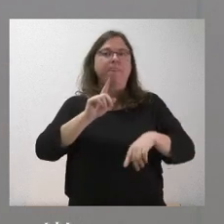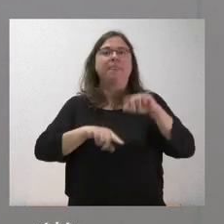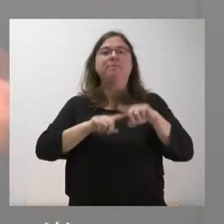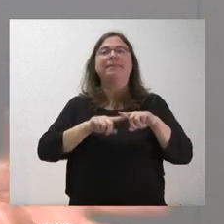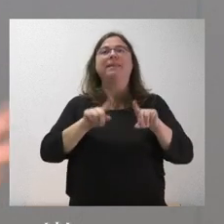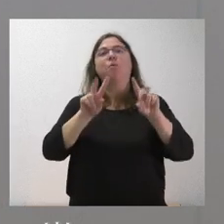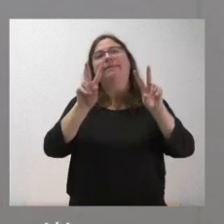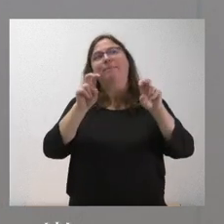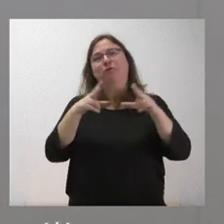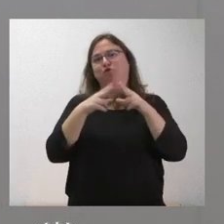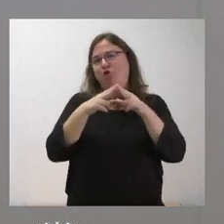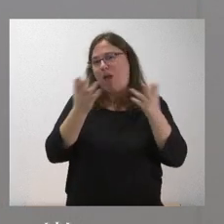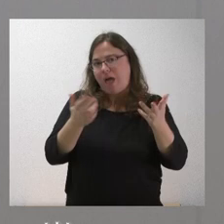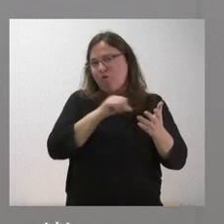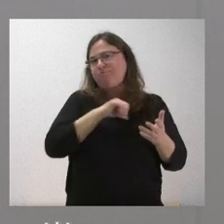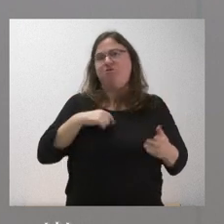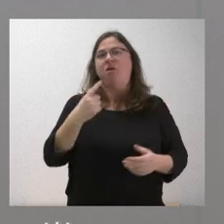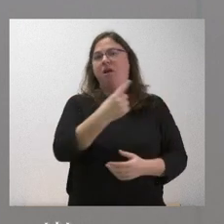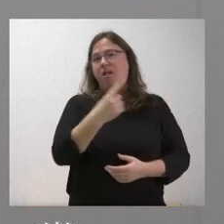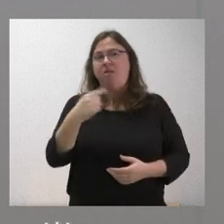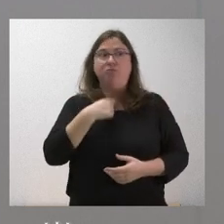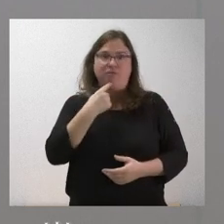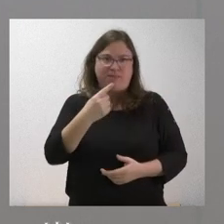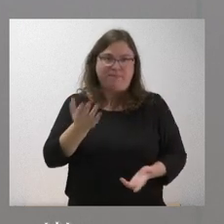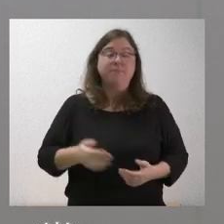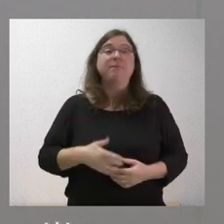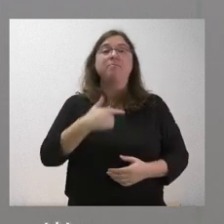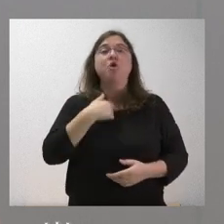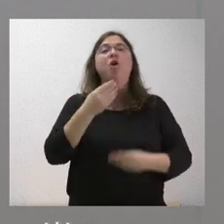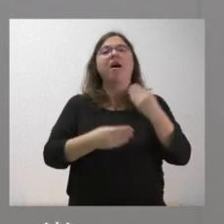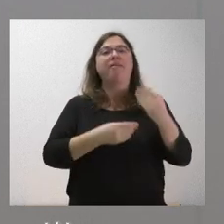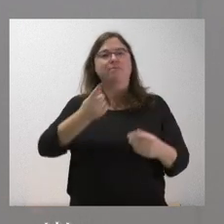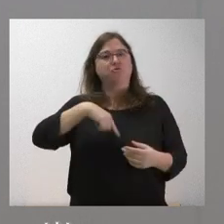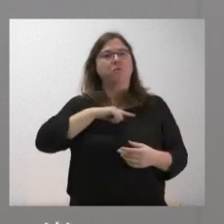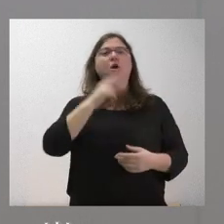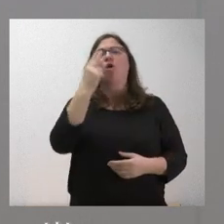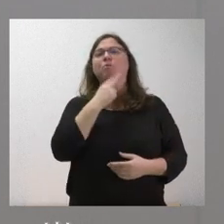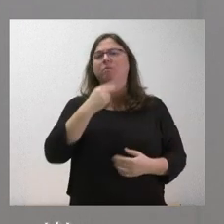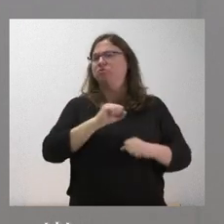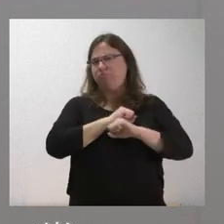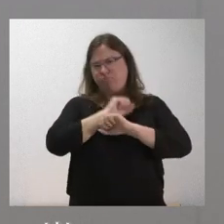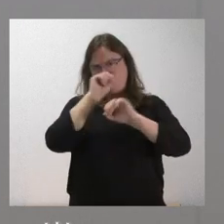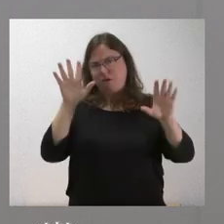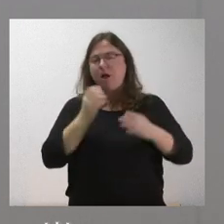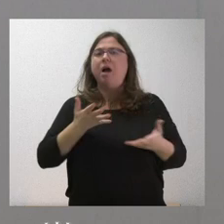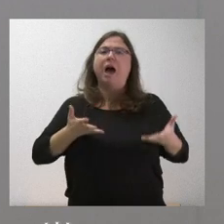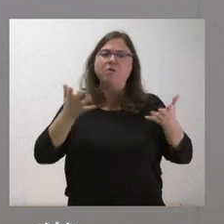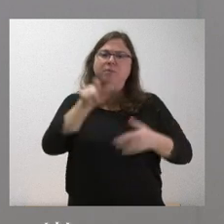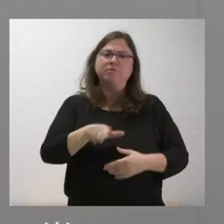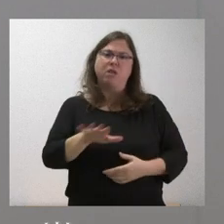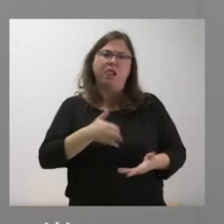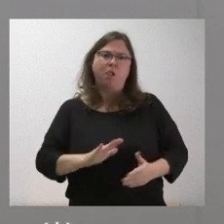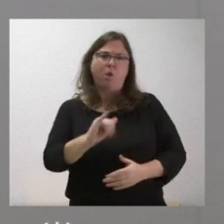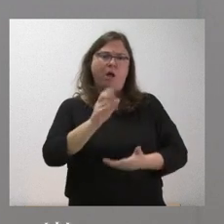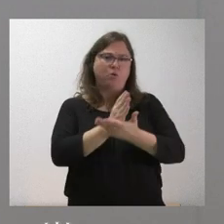un aspecto sociológico personal que lo que yo pueda decir pero lo que hacemos nosotros nos parece un compromiso muy claro de ayudar a quienes tienen hijos en nuestra comunidad